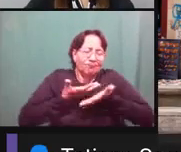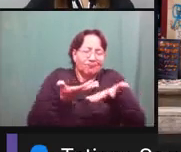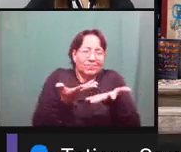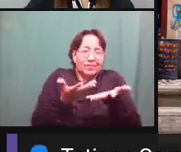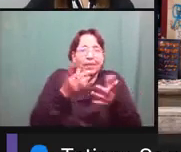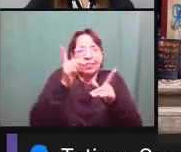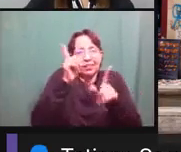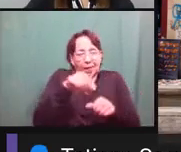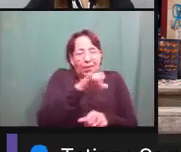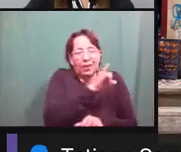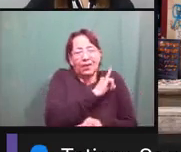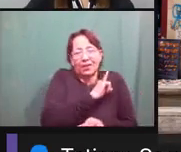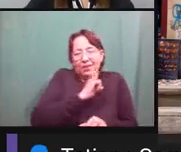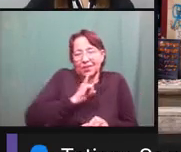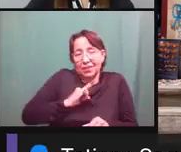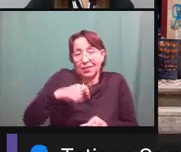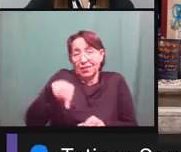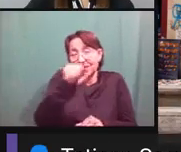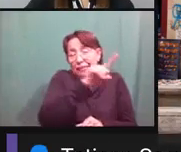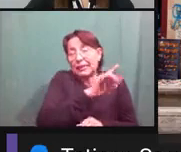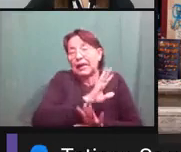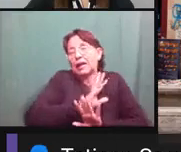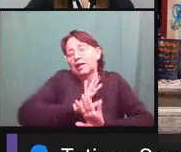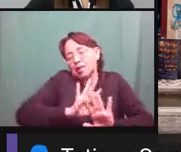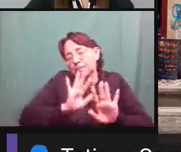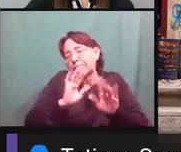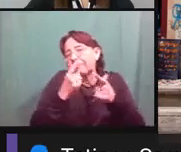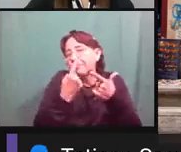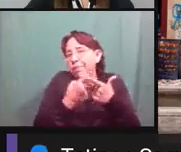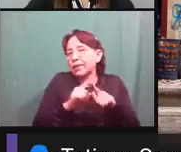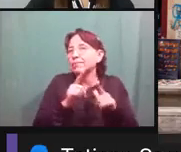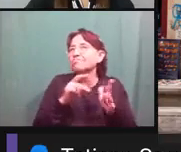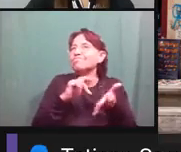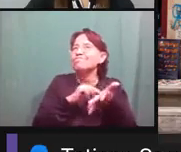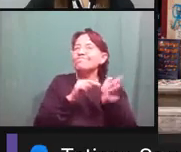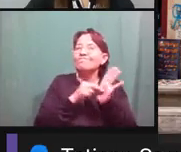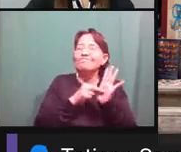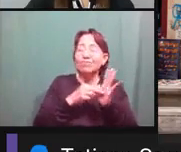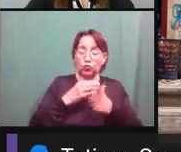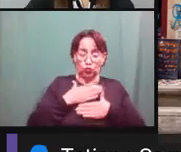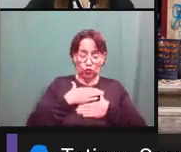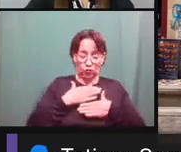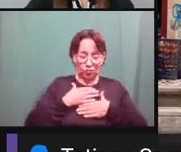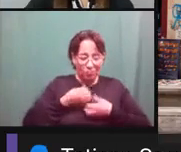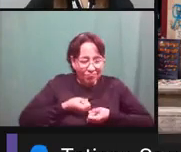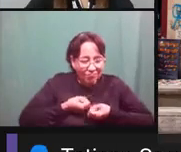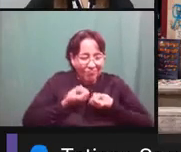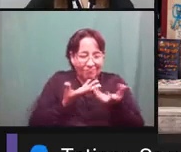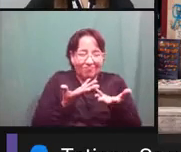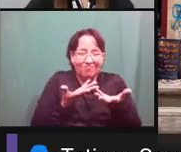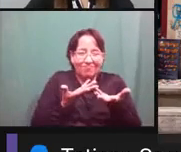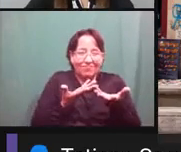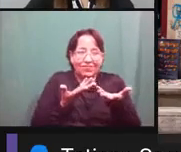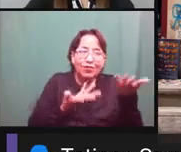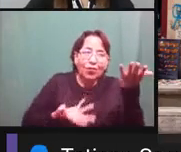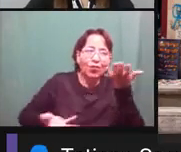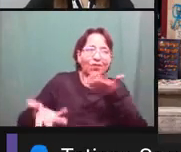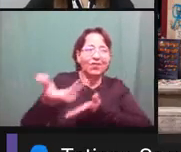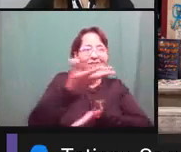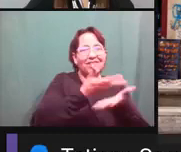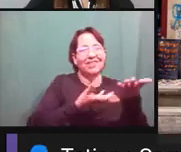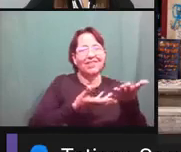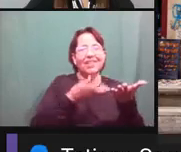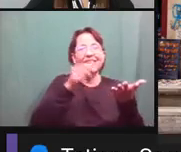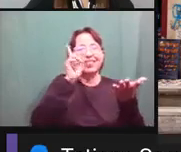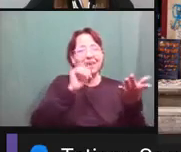individual, precisamente porque permite que esta expresión que yo siento de pronto sea compartida, ¿no? Y sea como articulada